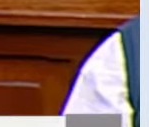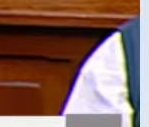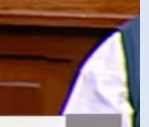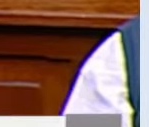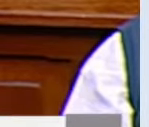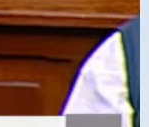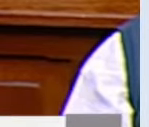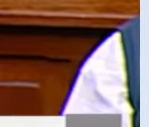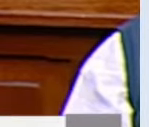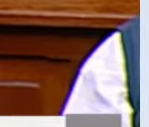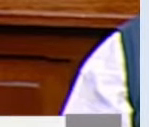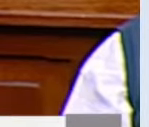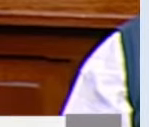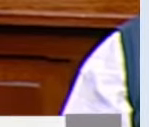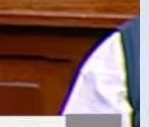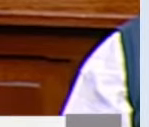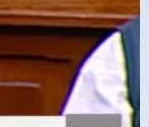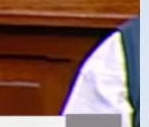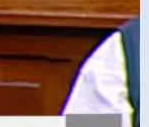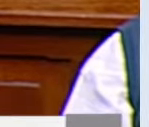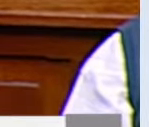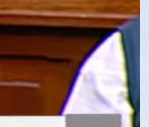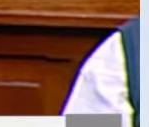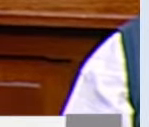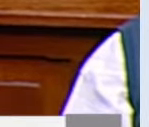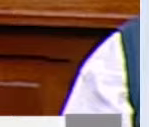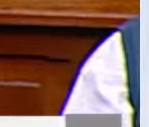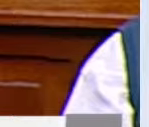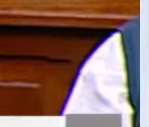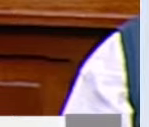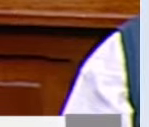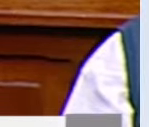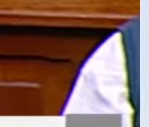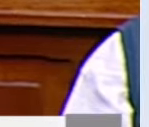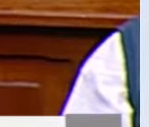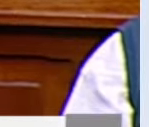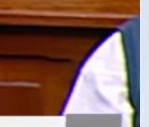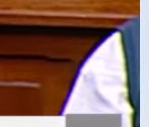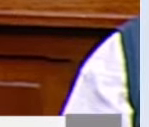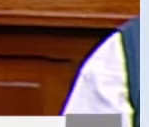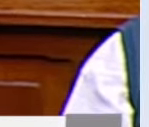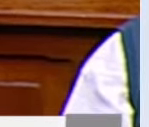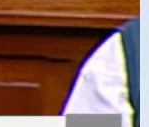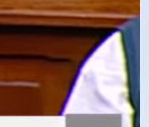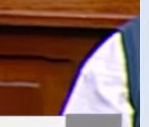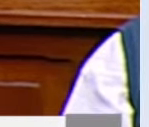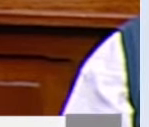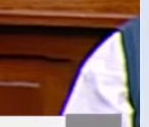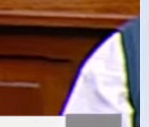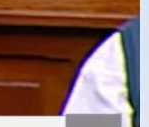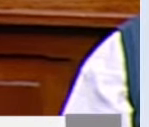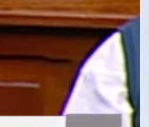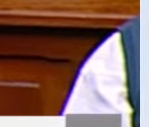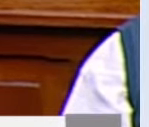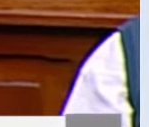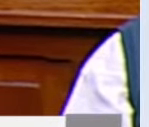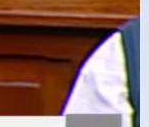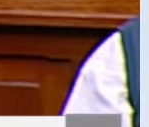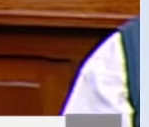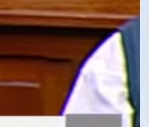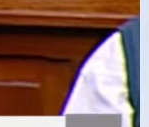Magisterio Nacional, los agricultores y el pueblo en su conjunto no podemos esperar más. Y será el Congreso, en todo caso, el que